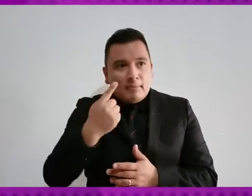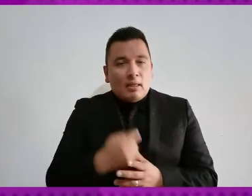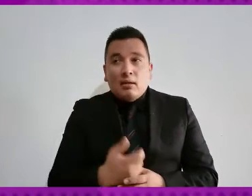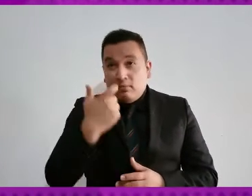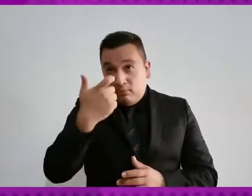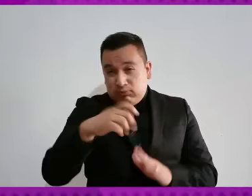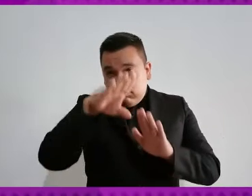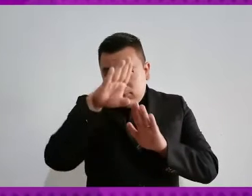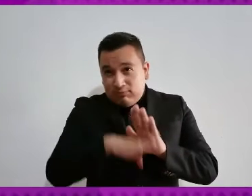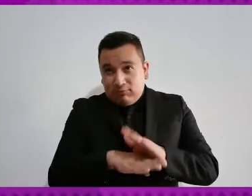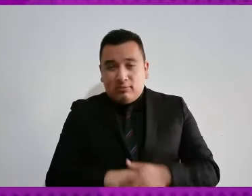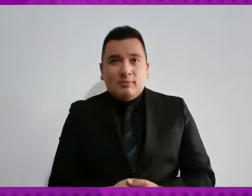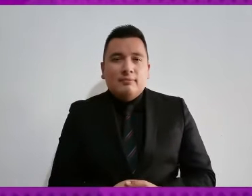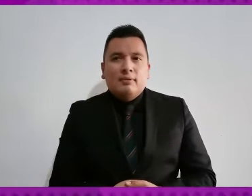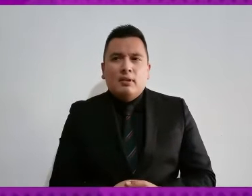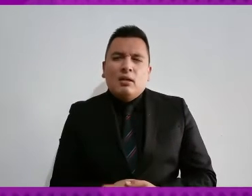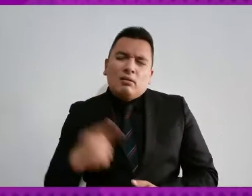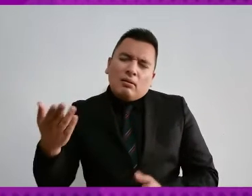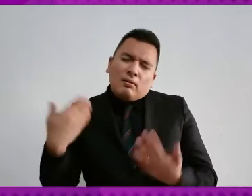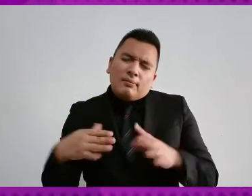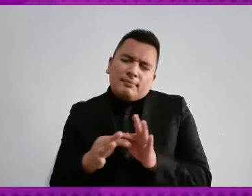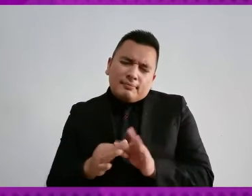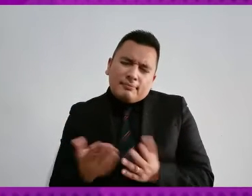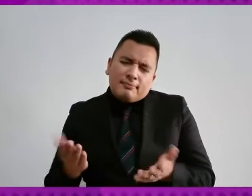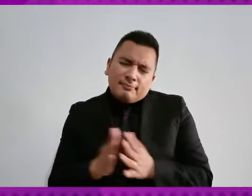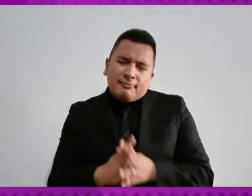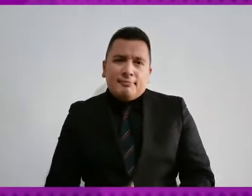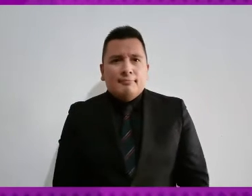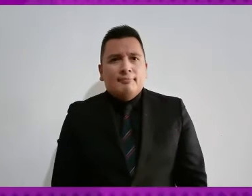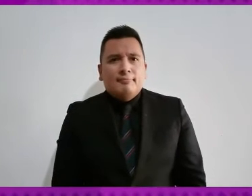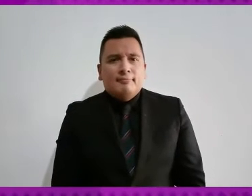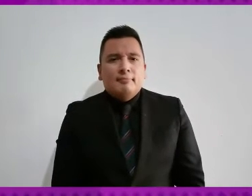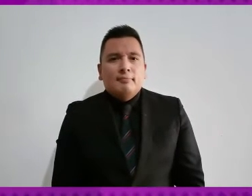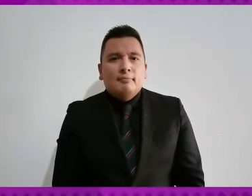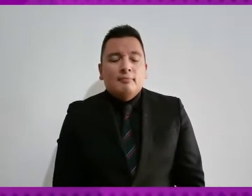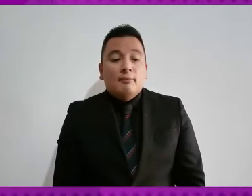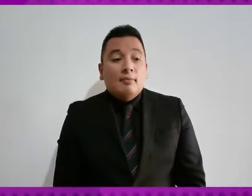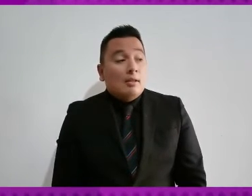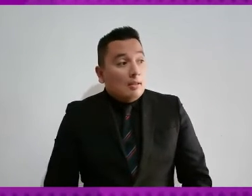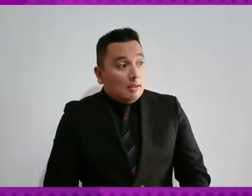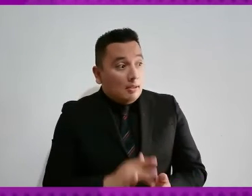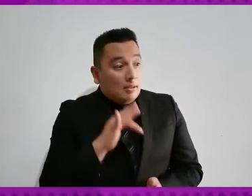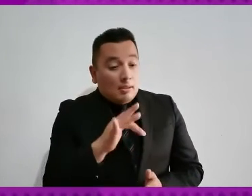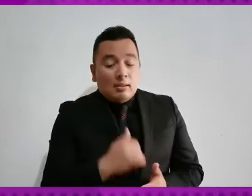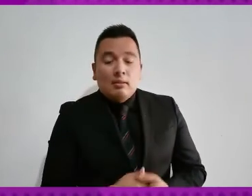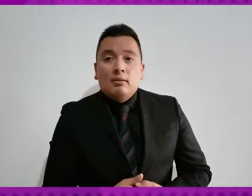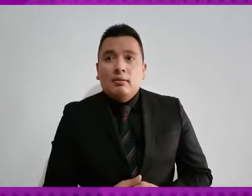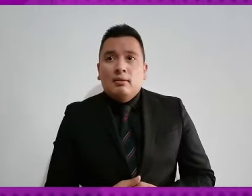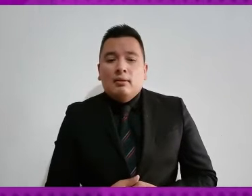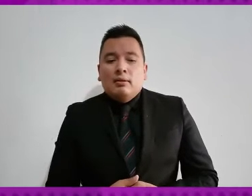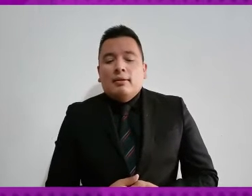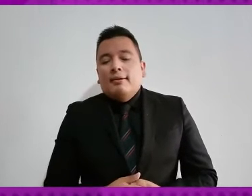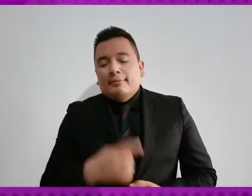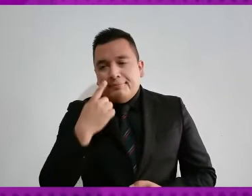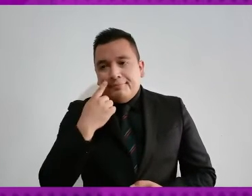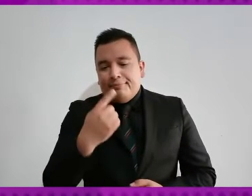el costo de las elecciones. ¿Qué podemos comentar al respecto, maestro? Gracias, Paco, por tu pregunta. A ver,